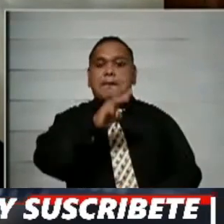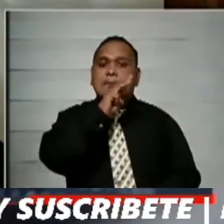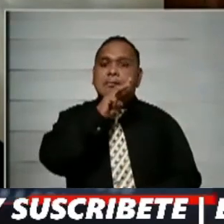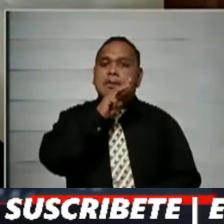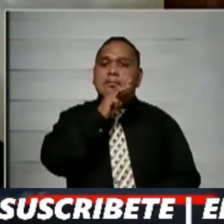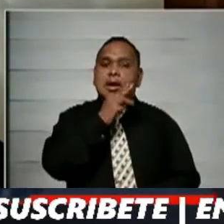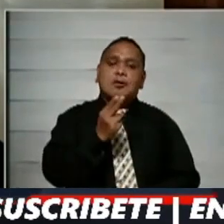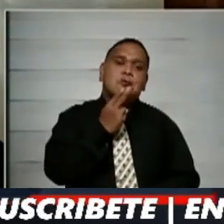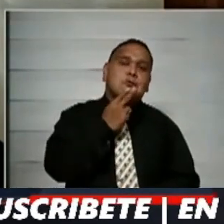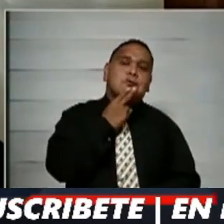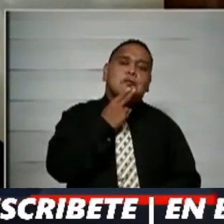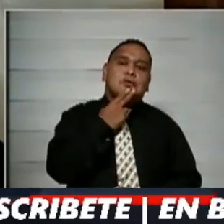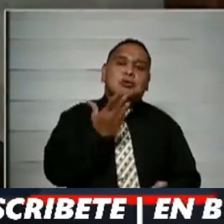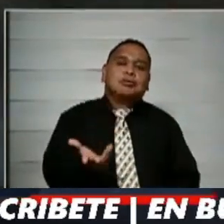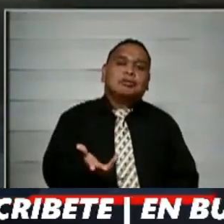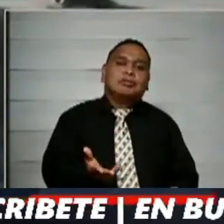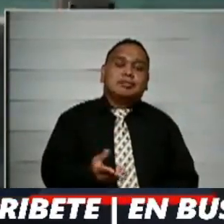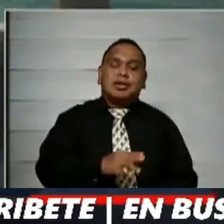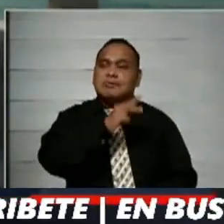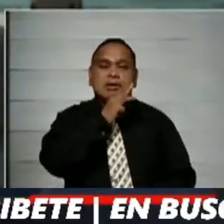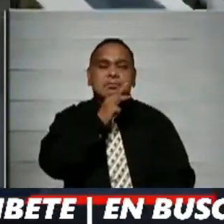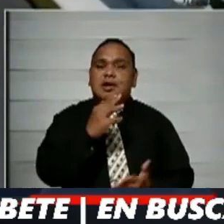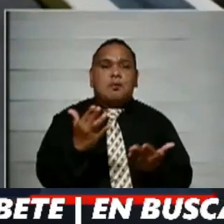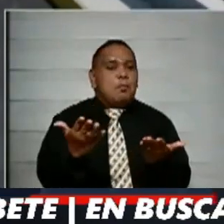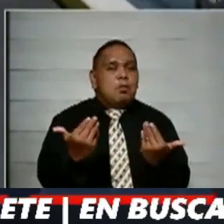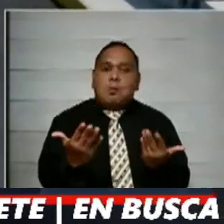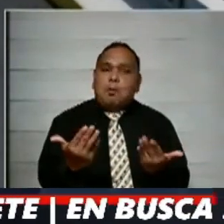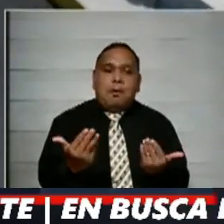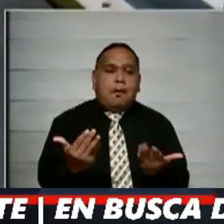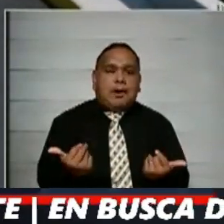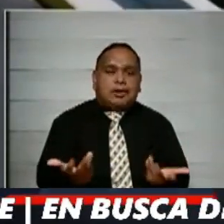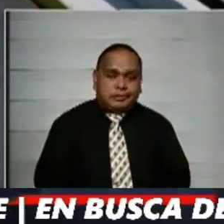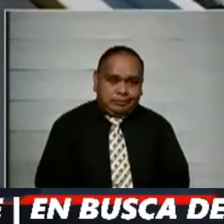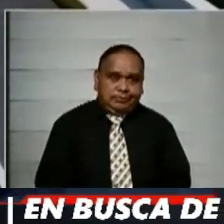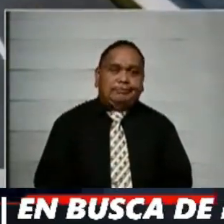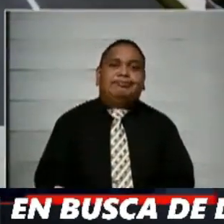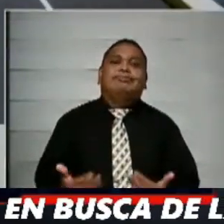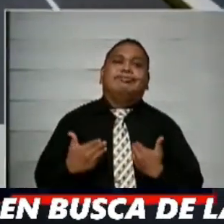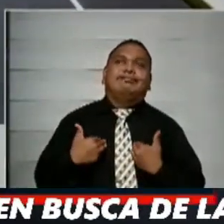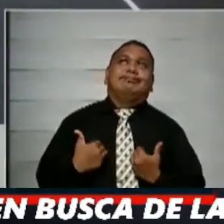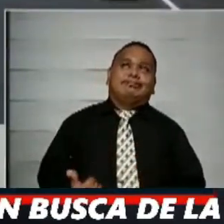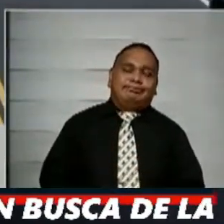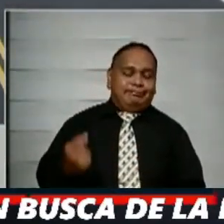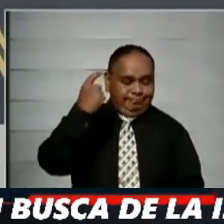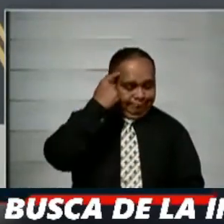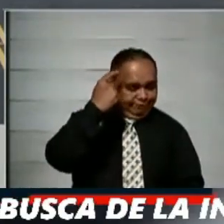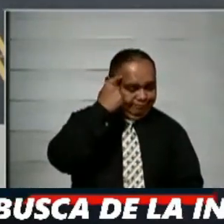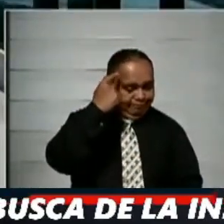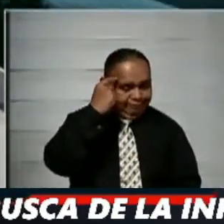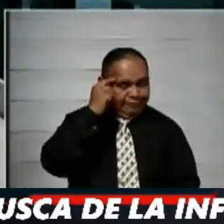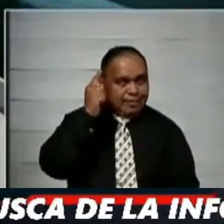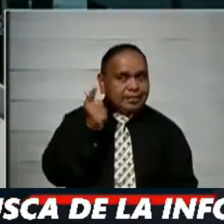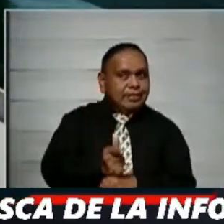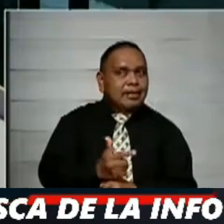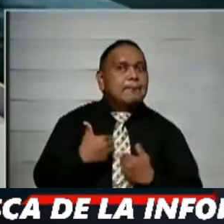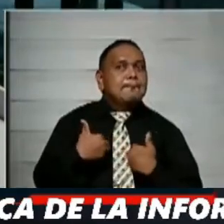usa, no tiene madre. Es que ahí es cuando terminas tomando pues tus propias conclusiones. Pero ahora